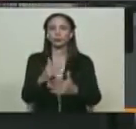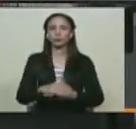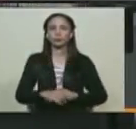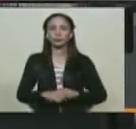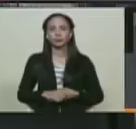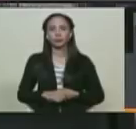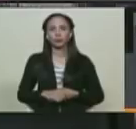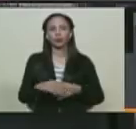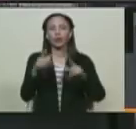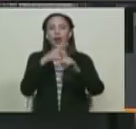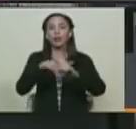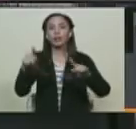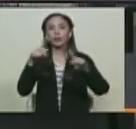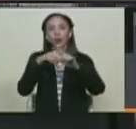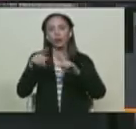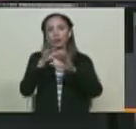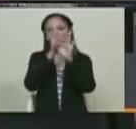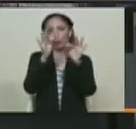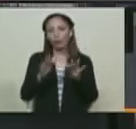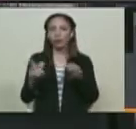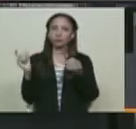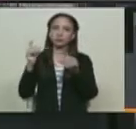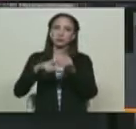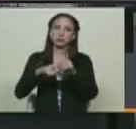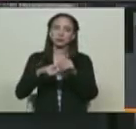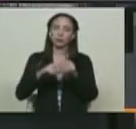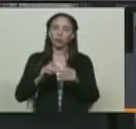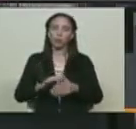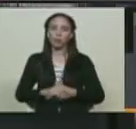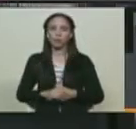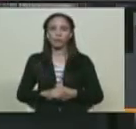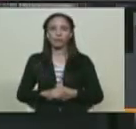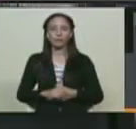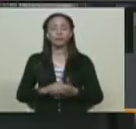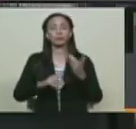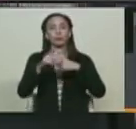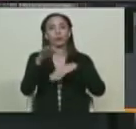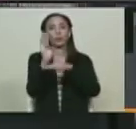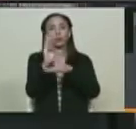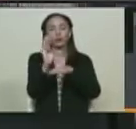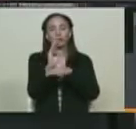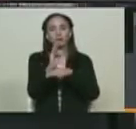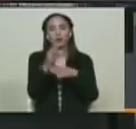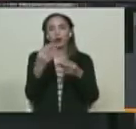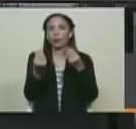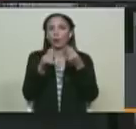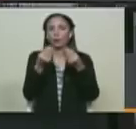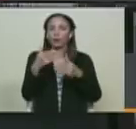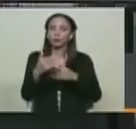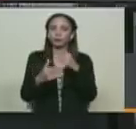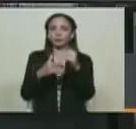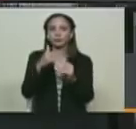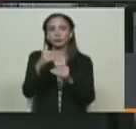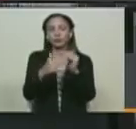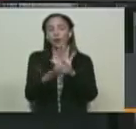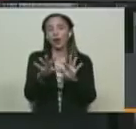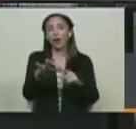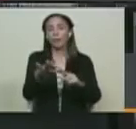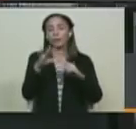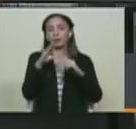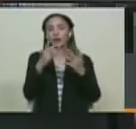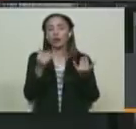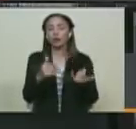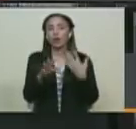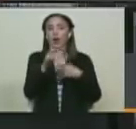las distintas escalas de su incorporación y los vamos a proteger de manera especial con el código